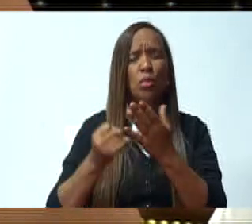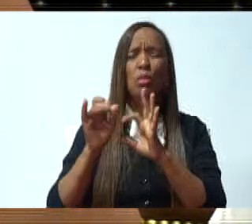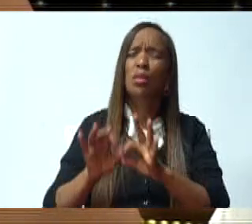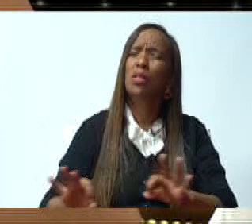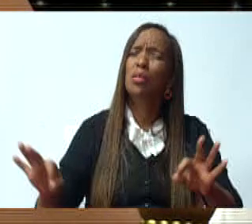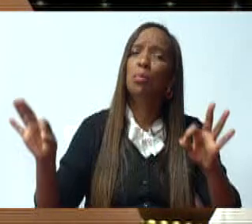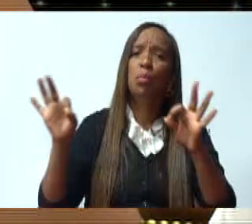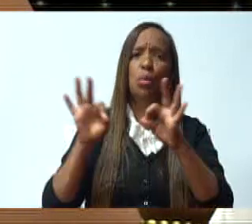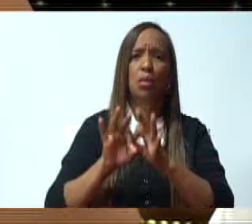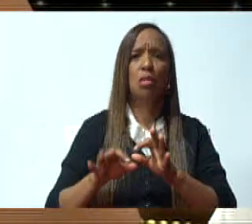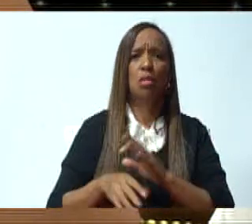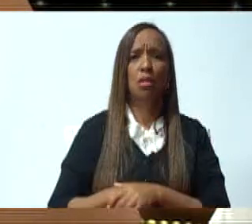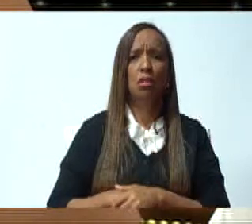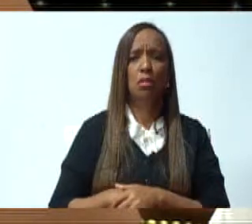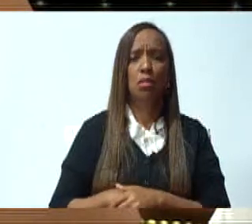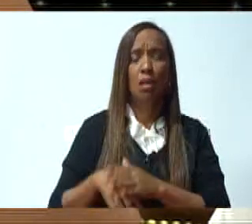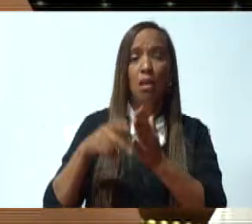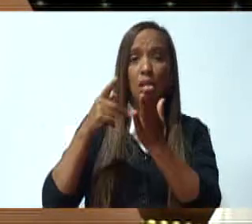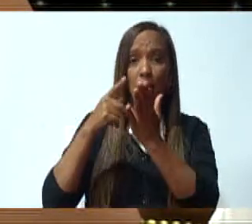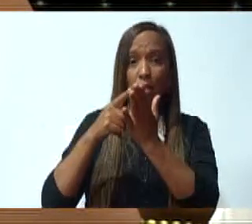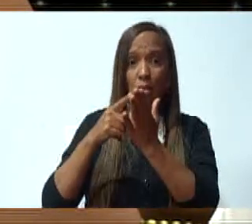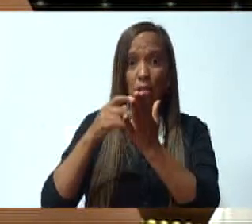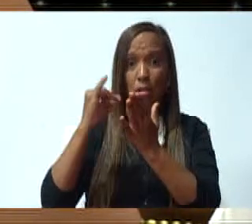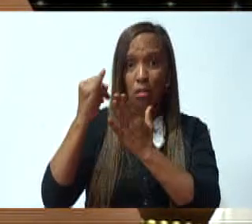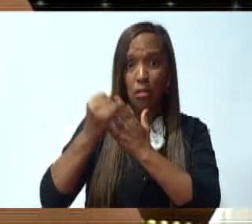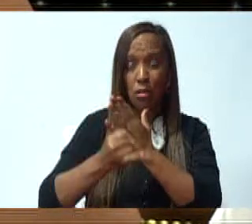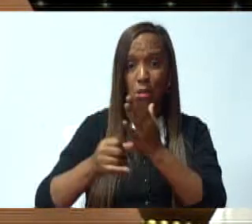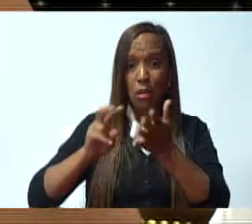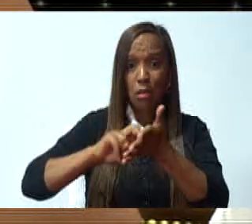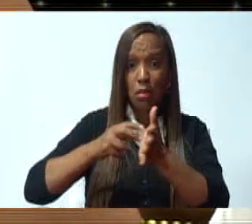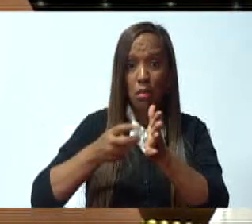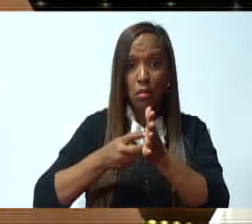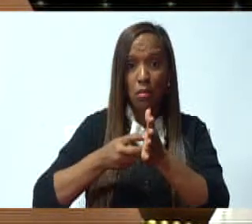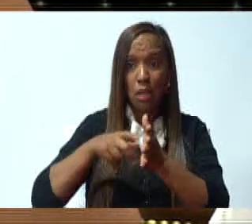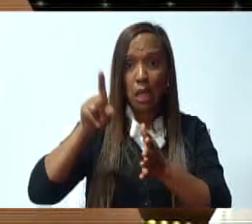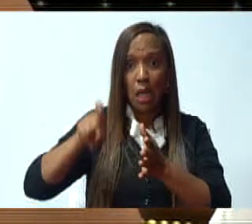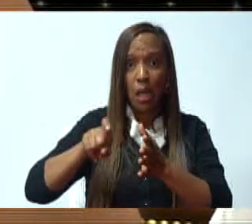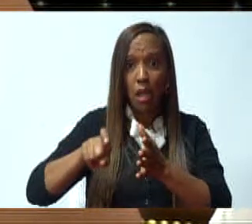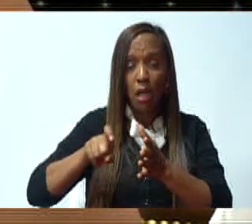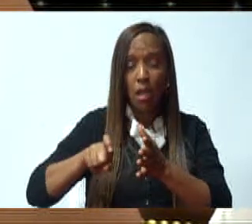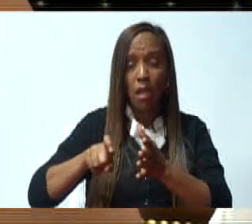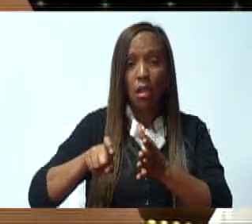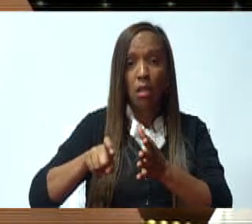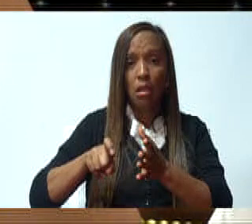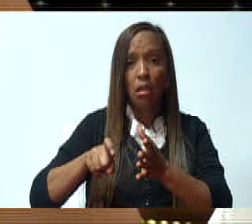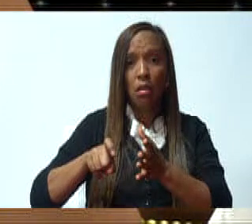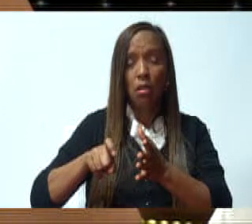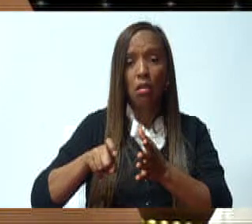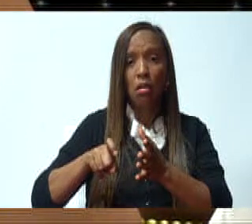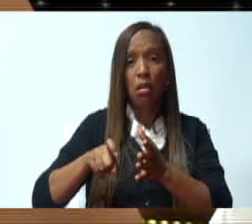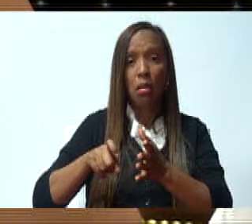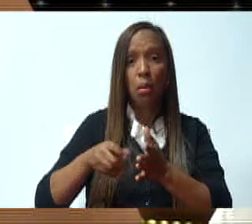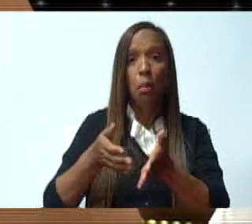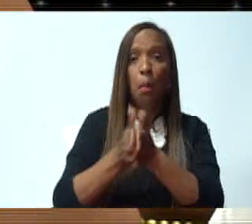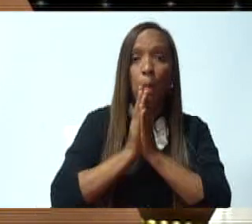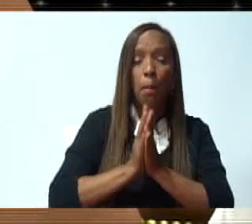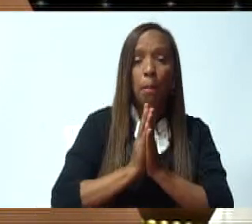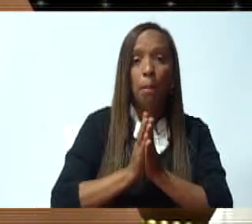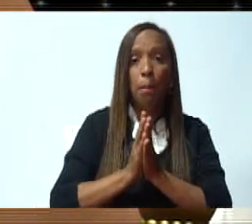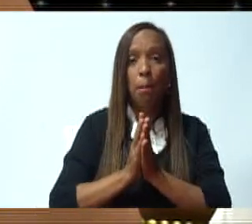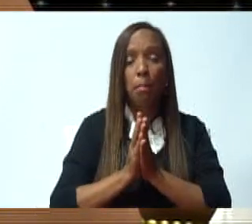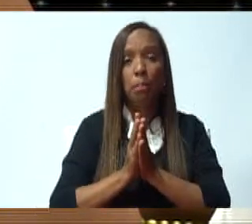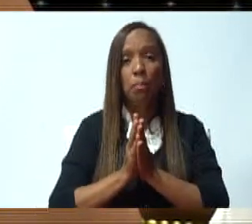tomar préstamos para hablar de un proyecto de mi primer empleo. Con este proyecto no hay necesidad de